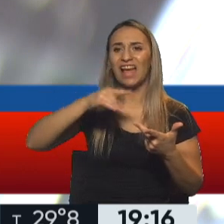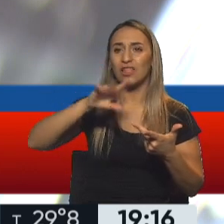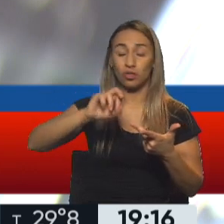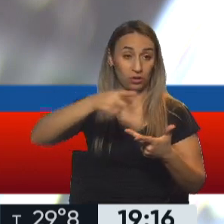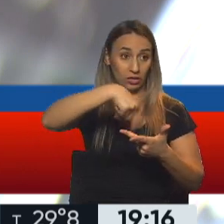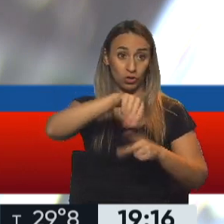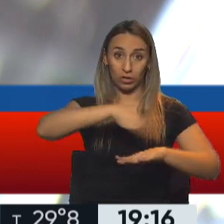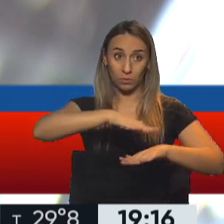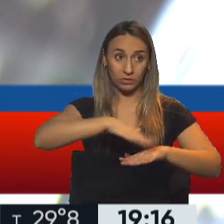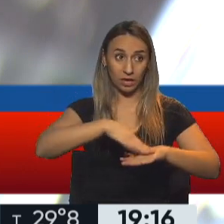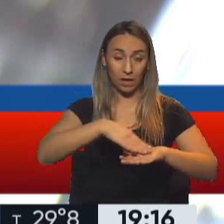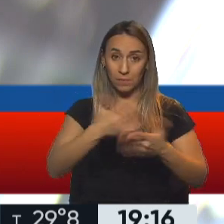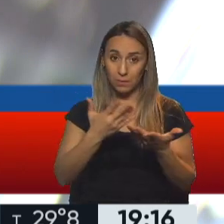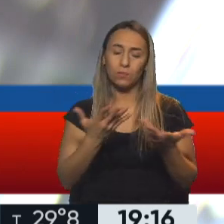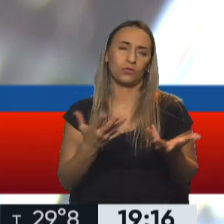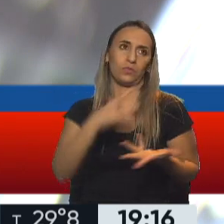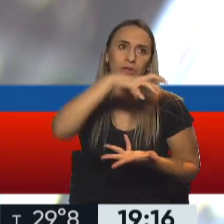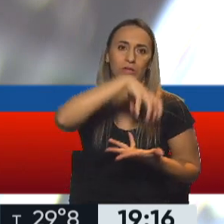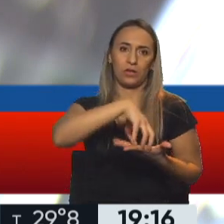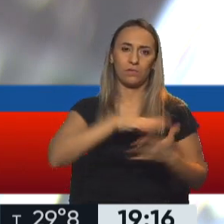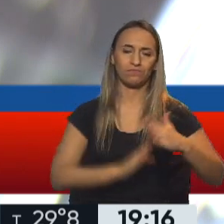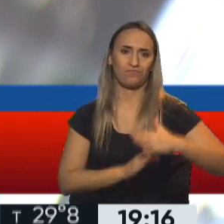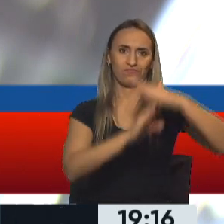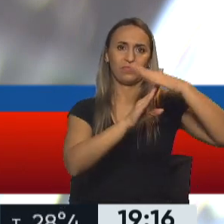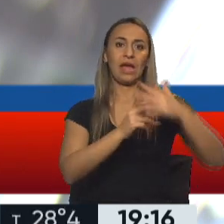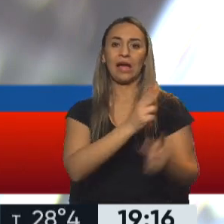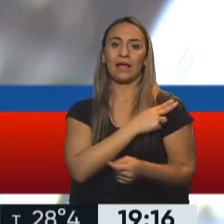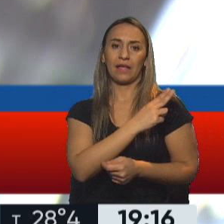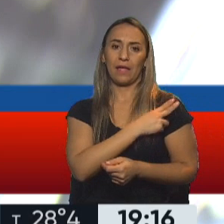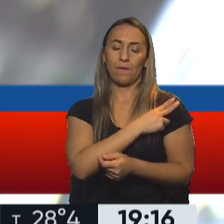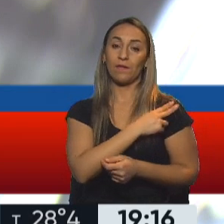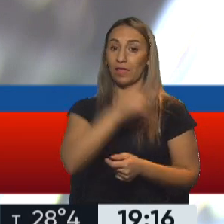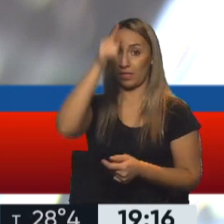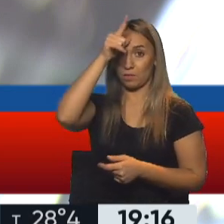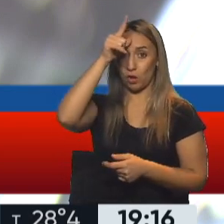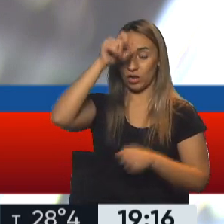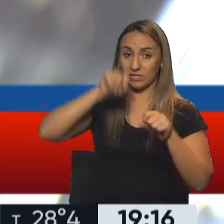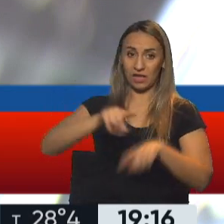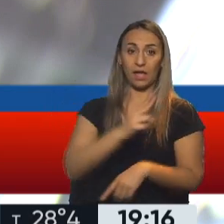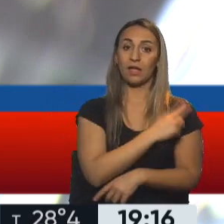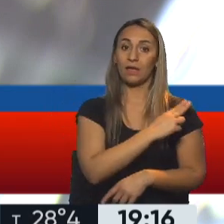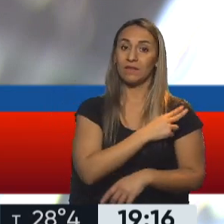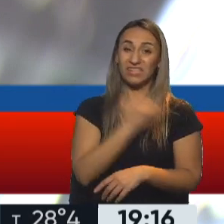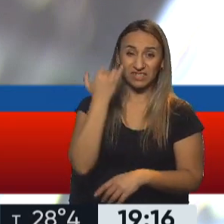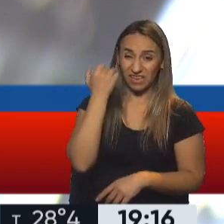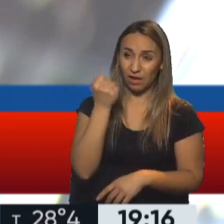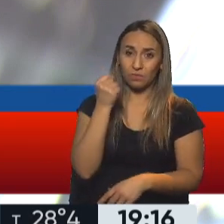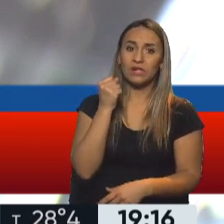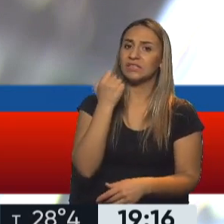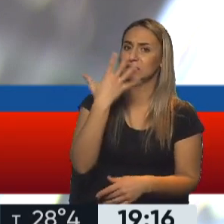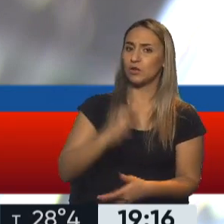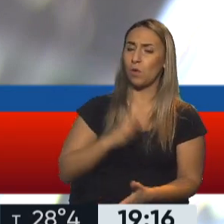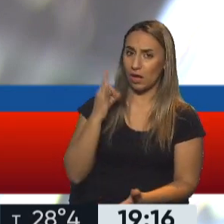y naturalmente la jefatura de la fuerza, con Velar a la cabeza, que ya lleva, pese a tener apenas 5 años de